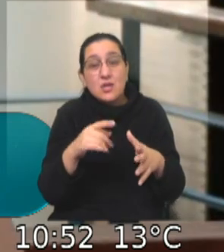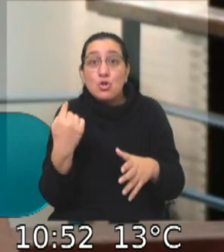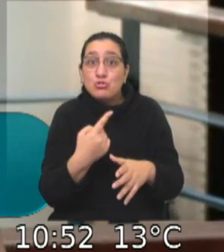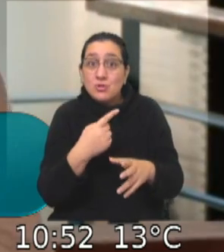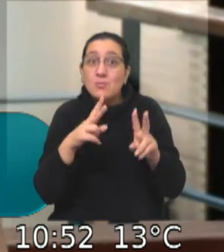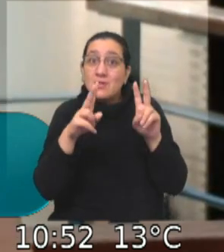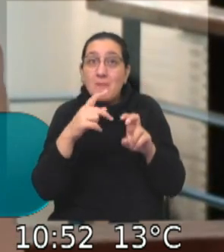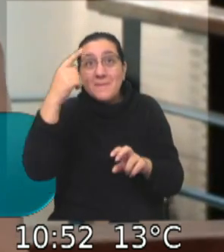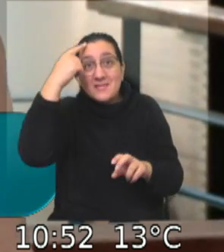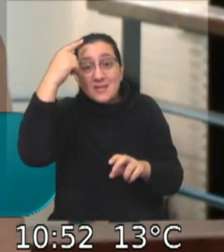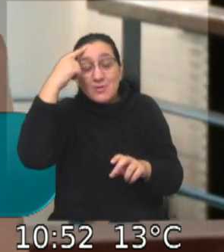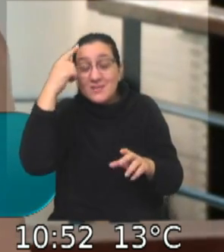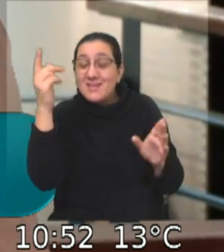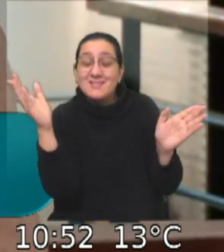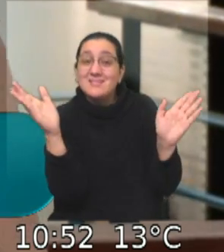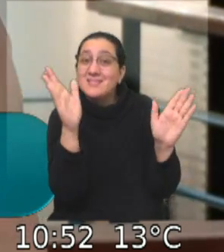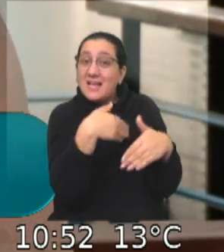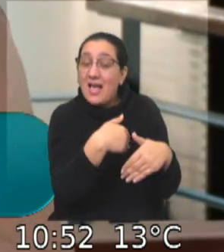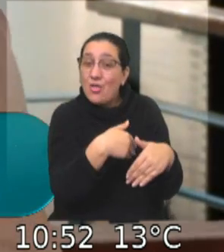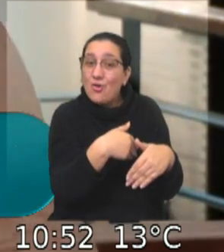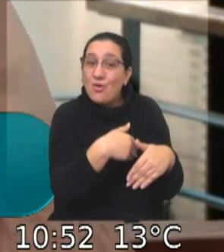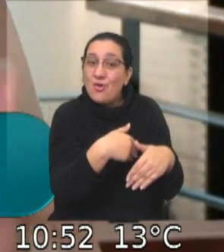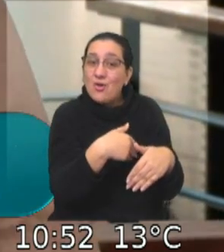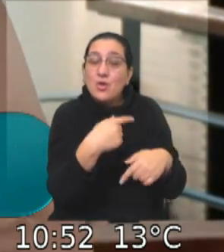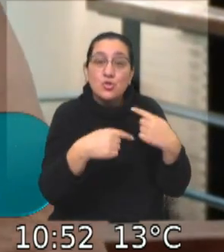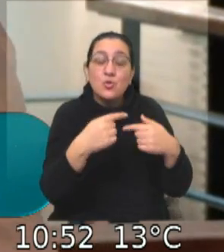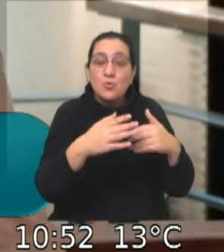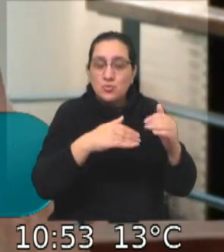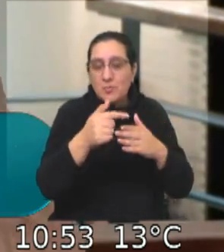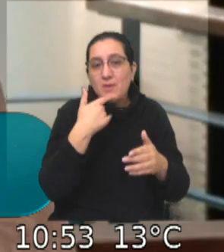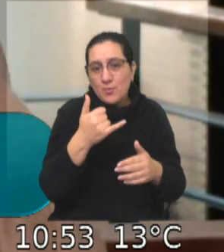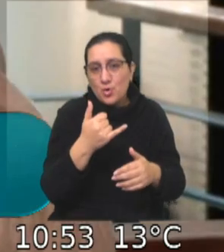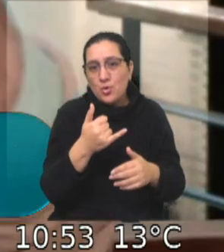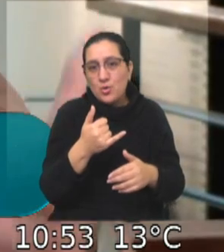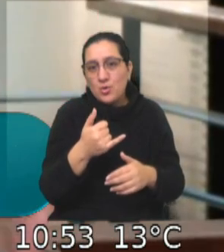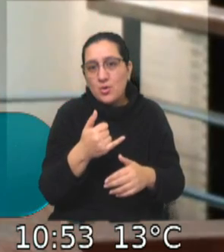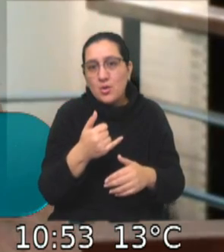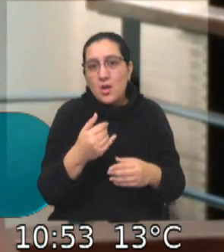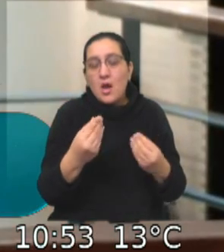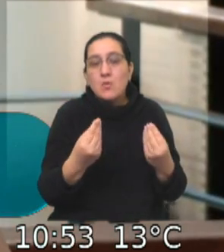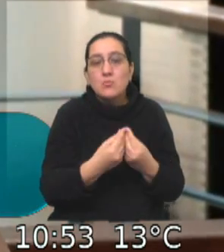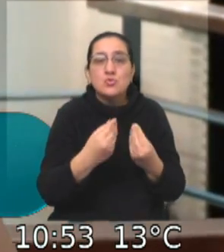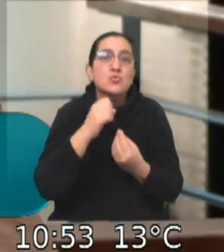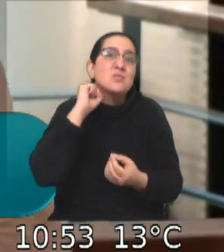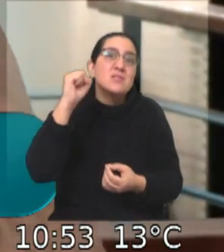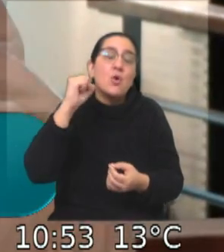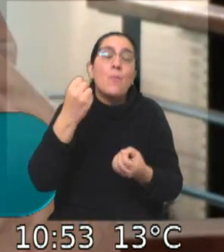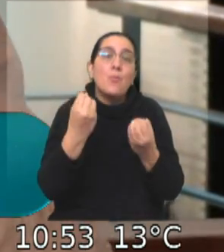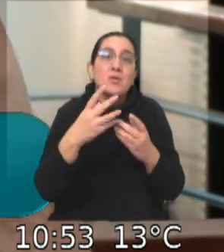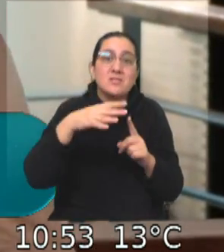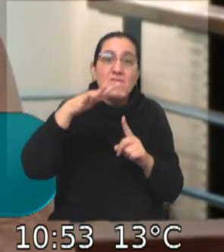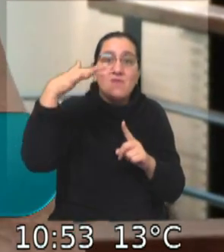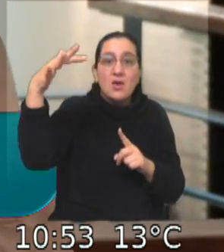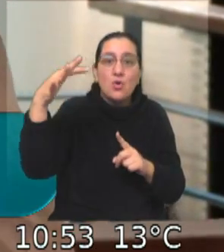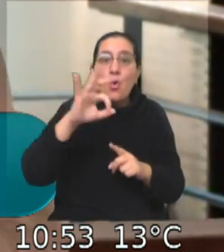en el tema pensamos que se habían derrumbado y lo seguimos construyendo. Por ejemplo, que tenemos muchos suicidios porque es en invierno, por ejemplo,